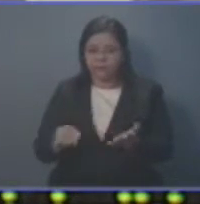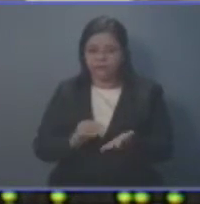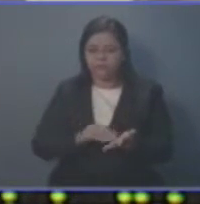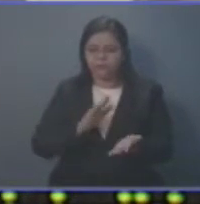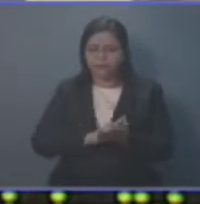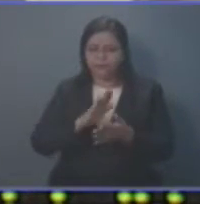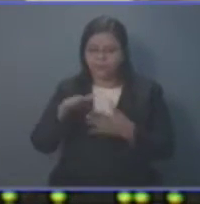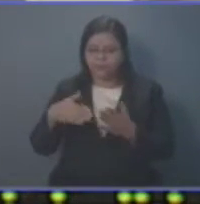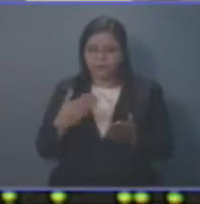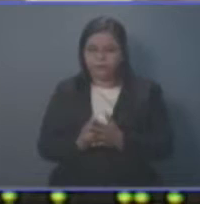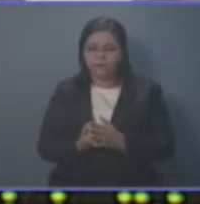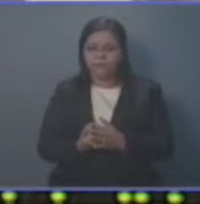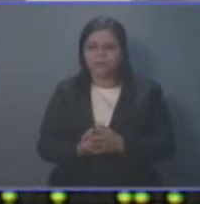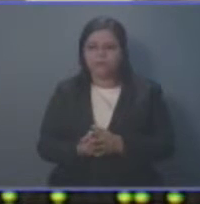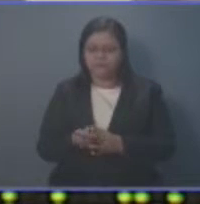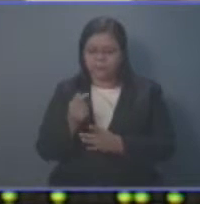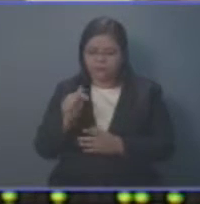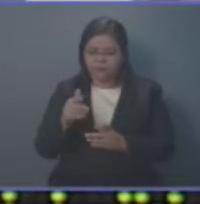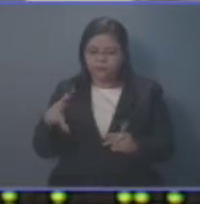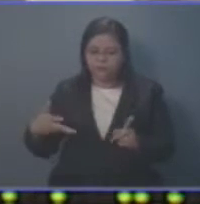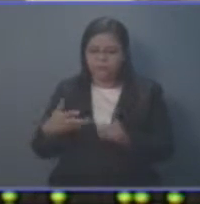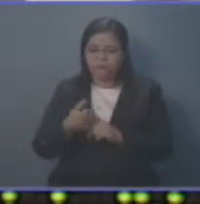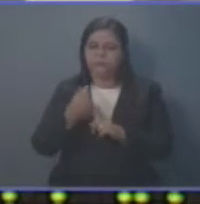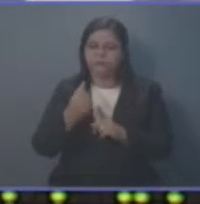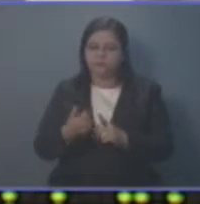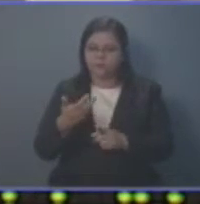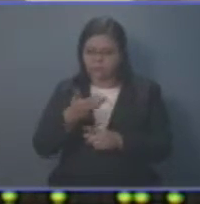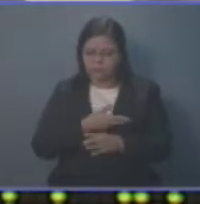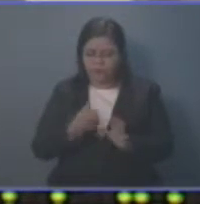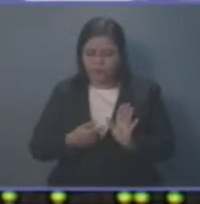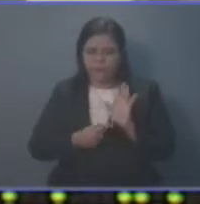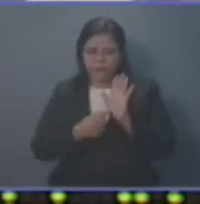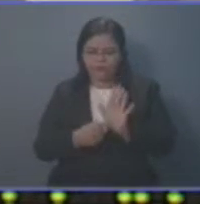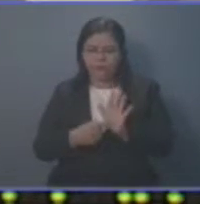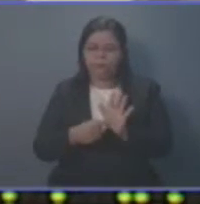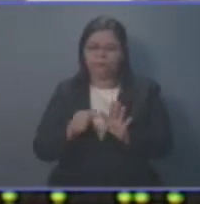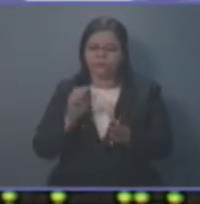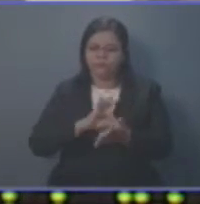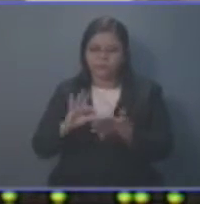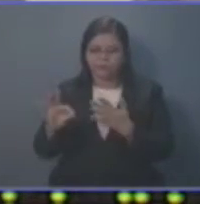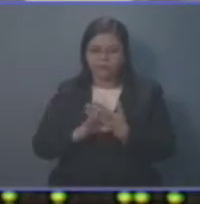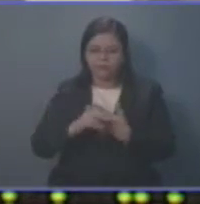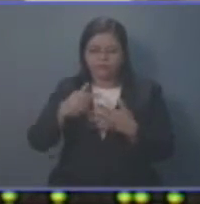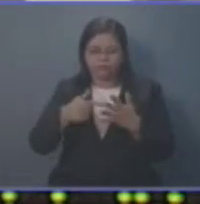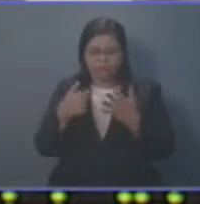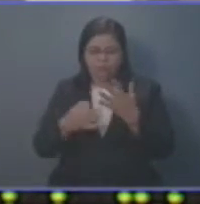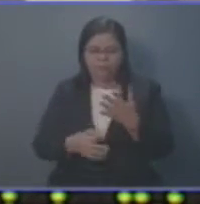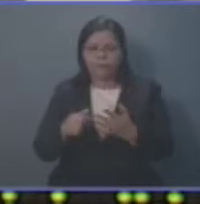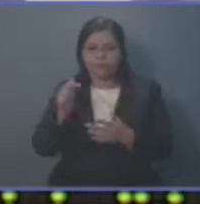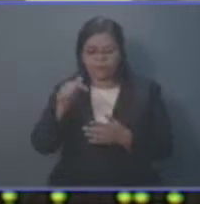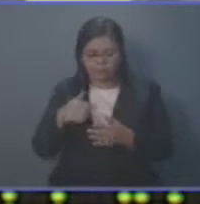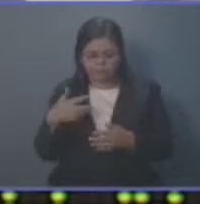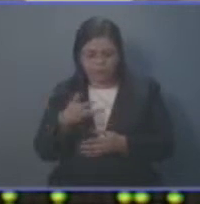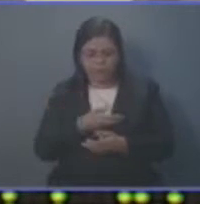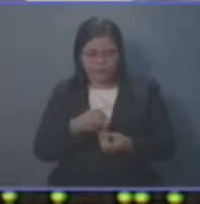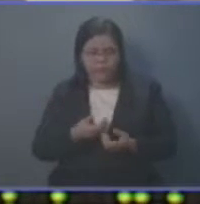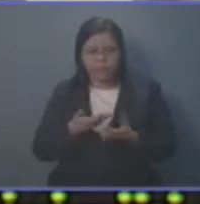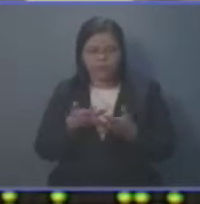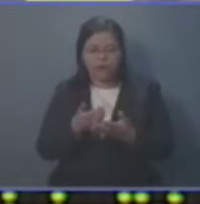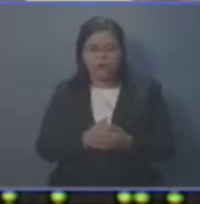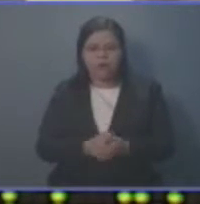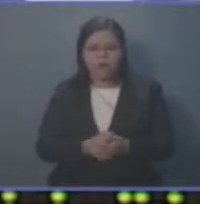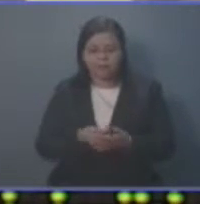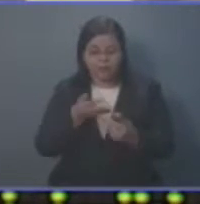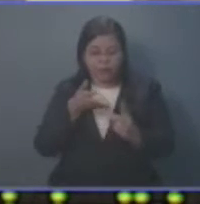líneas, constituyendo todo ello el objeto que se persigue con la presentación del susodicho proyecto de decreto que ahora comentamos. En base